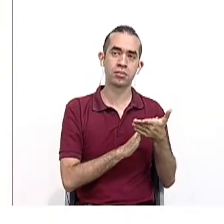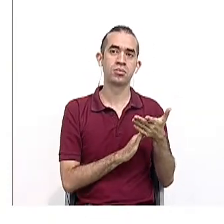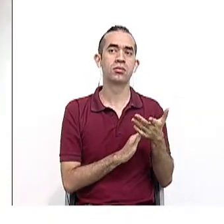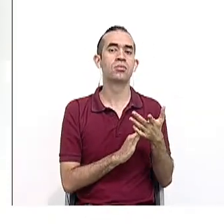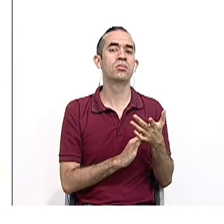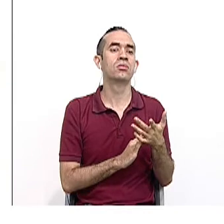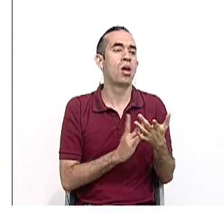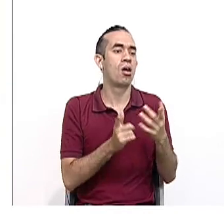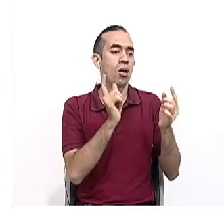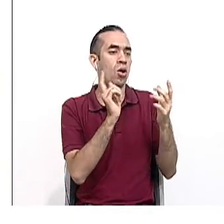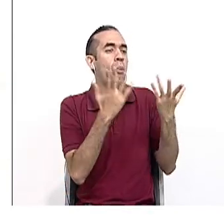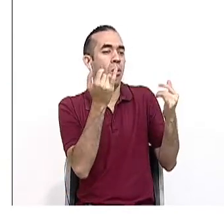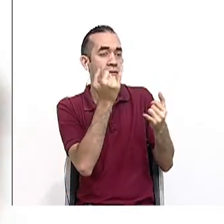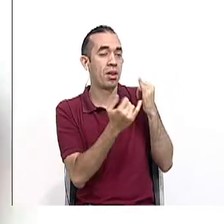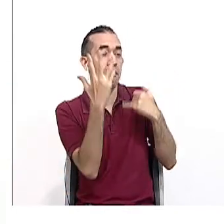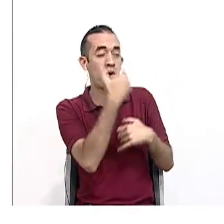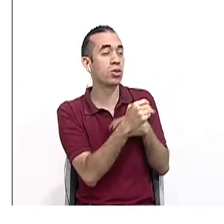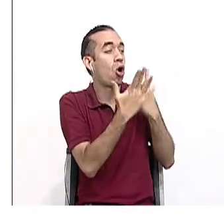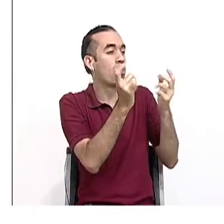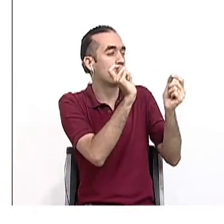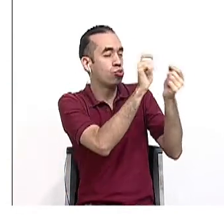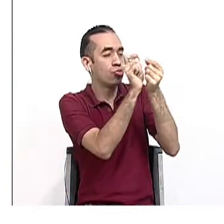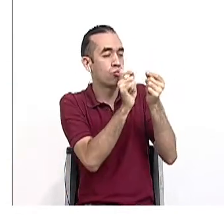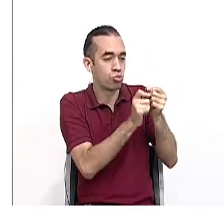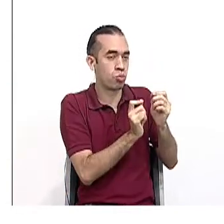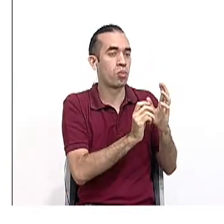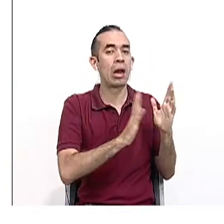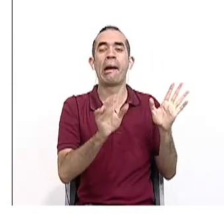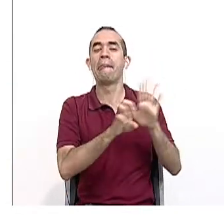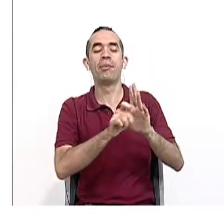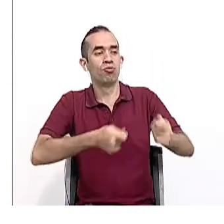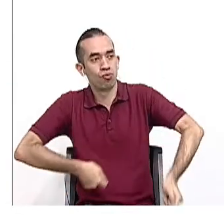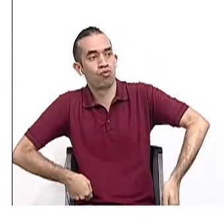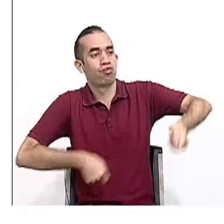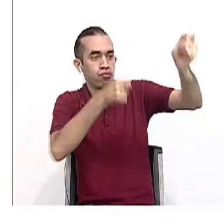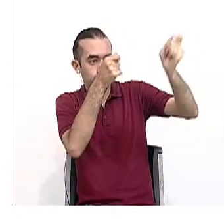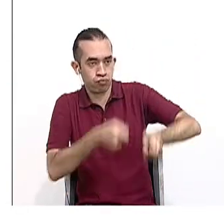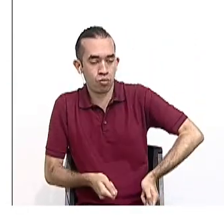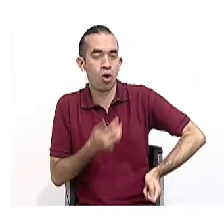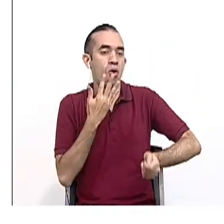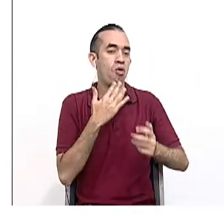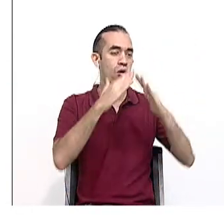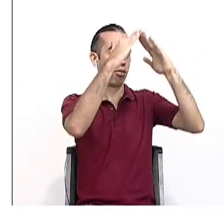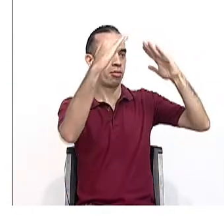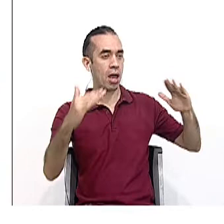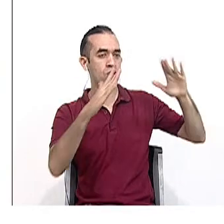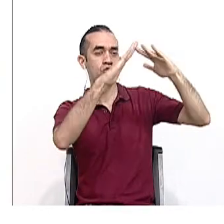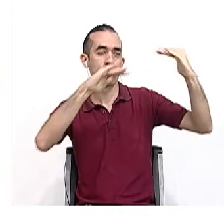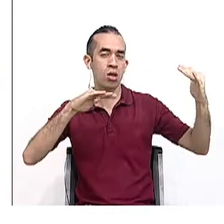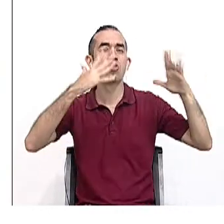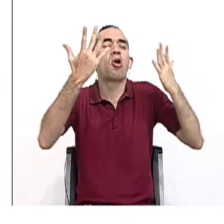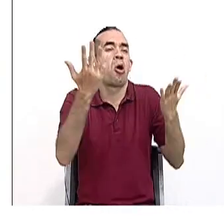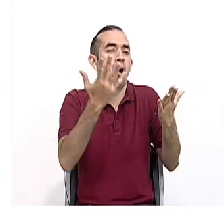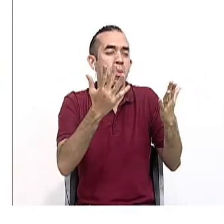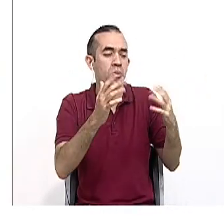ser los detalles de acabados de la casa, qué color va a estar pintado, cómo va a ser el techo y qué estructura tendrá.